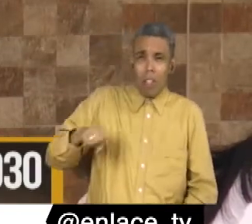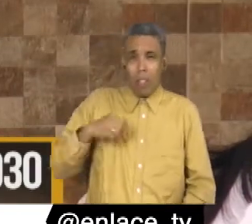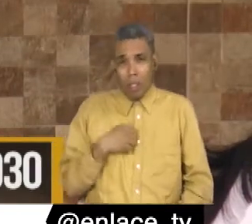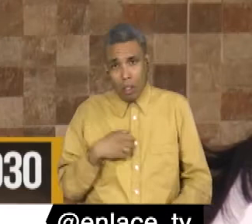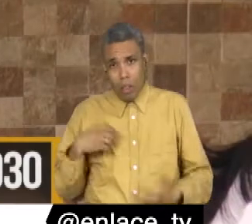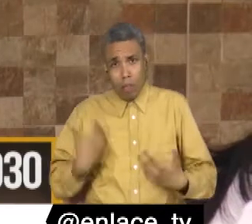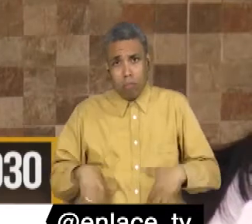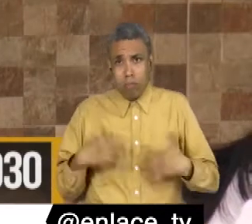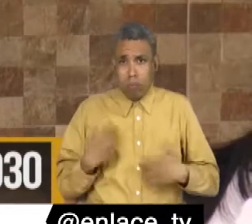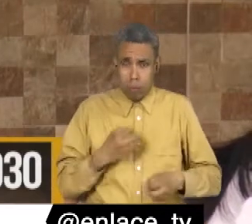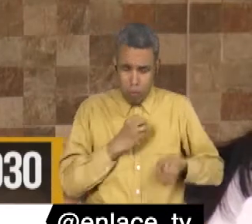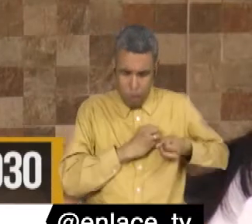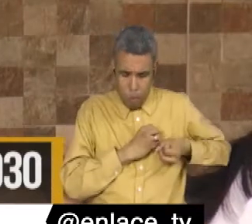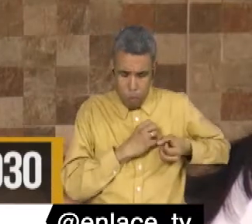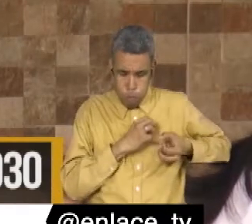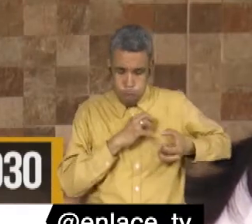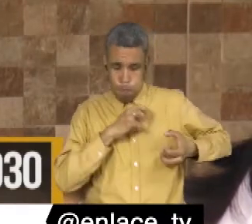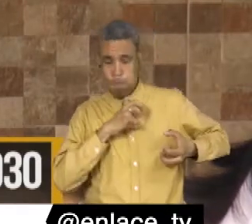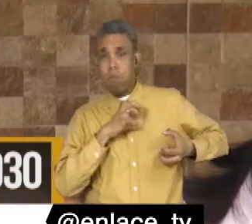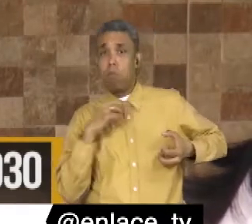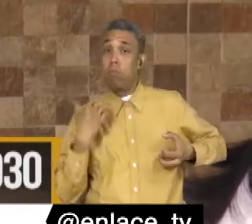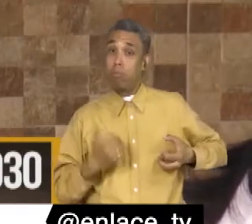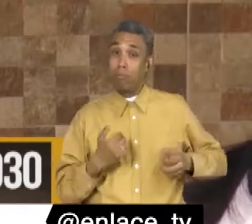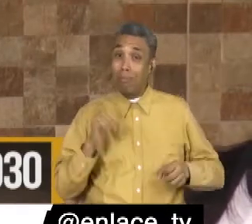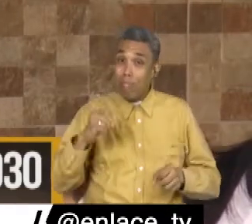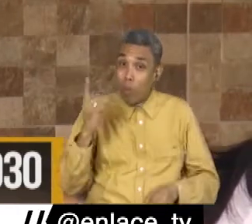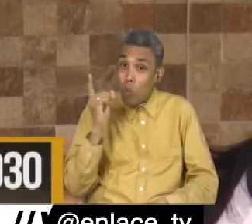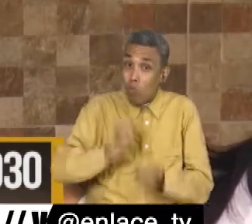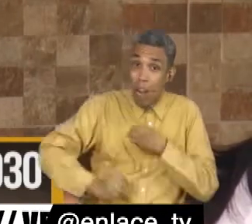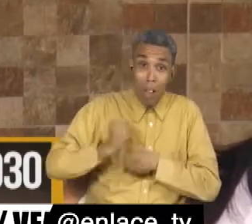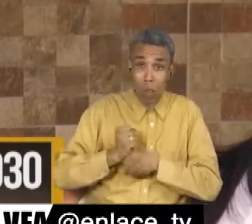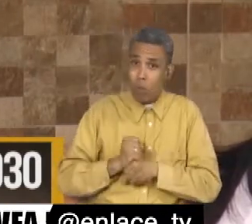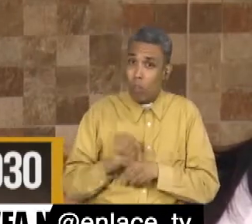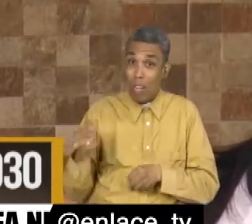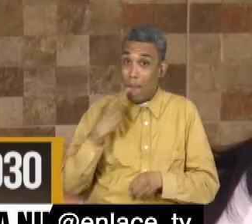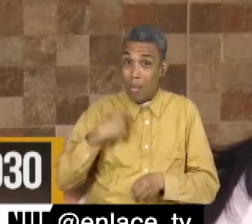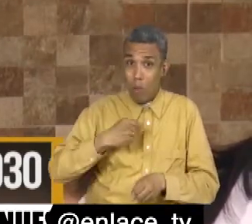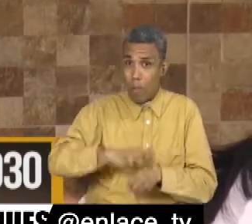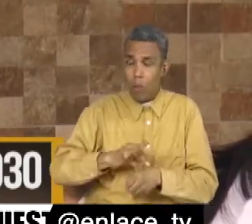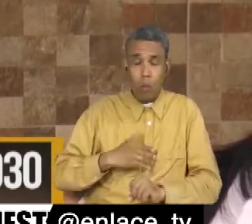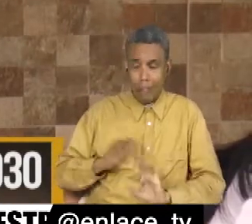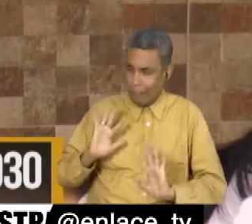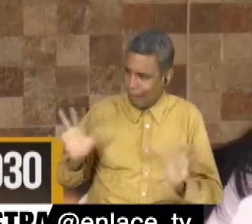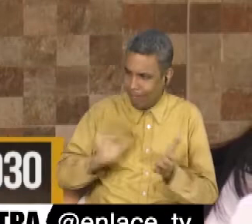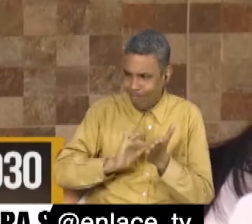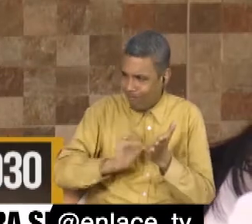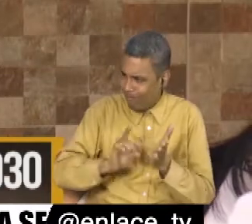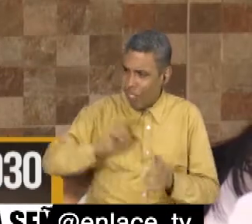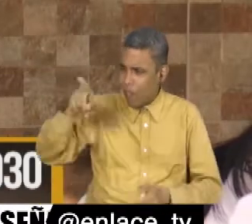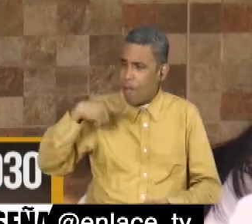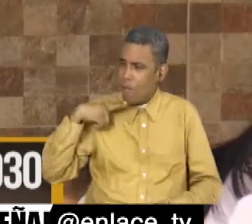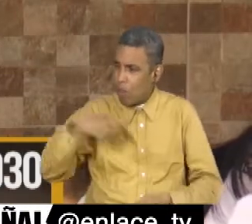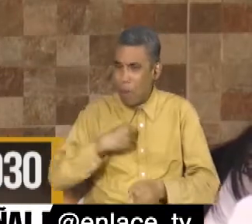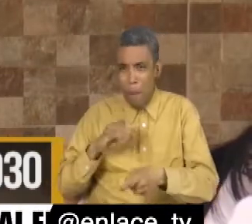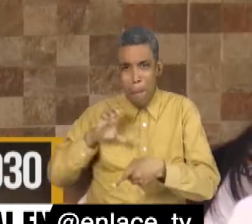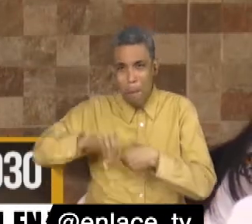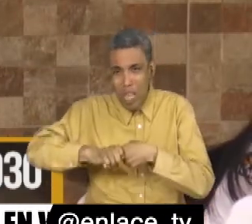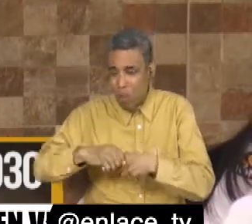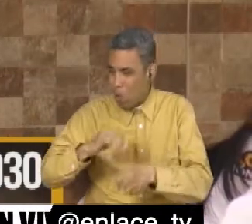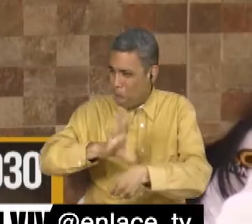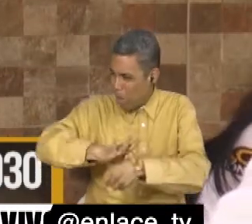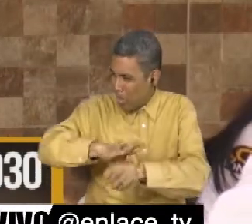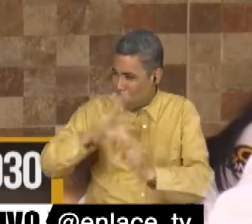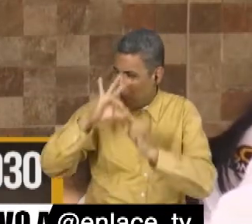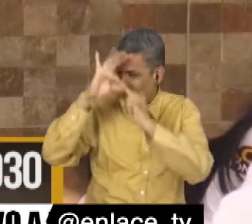un soplo hace años que no lo llevo de control, me no, necesito que urgentemente saque cita a medicina general y automáticamente saque cita a medicina general y me remitieron para